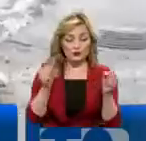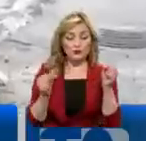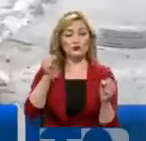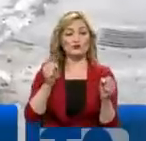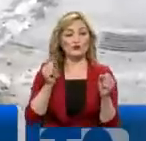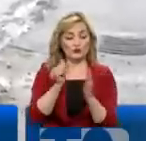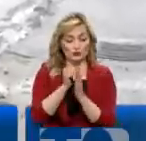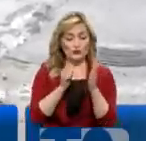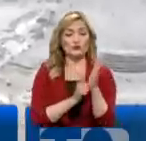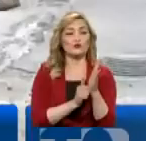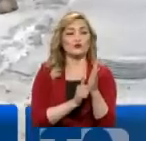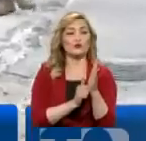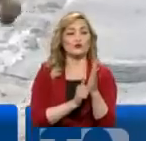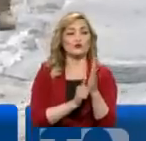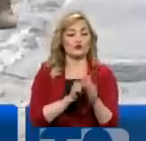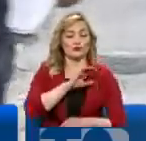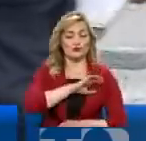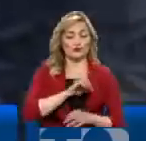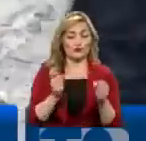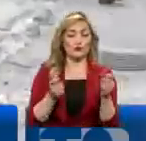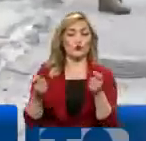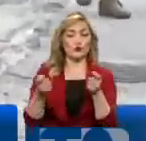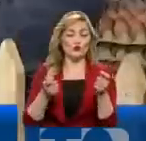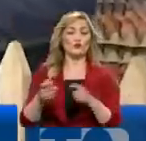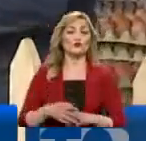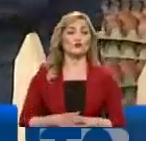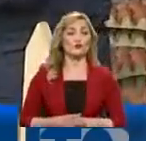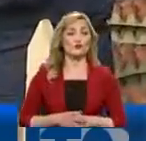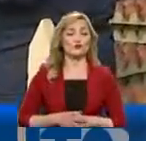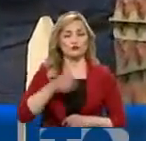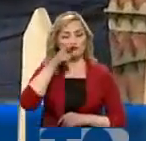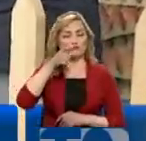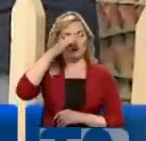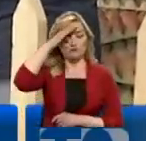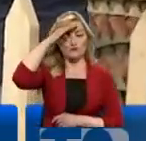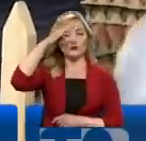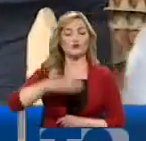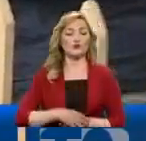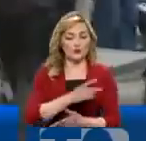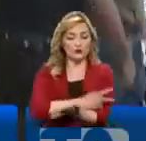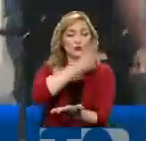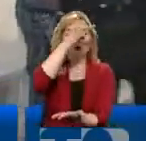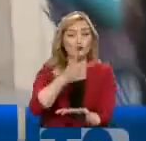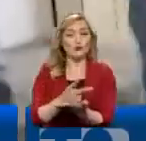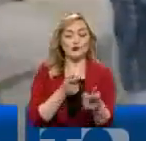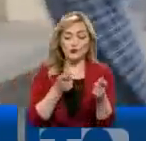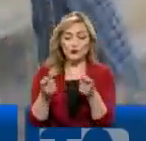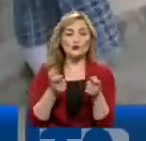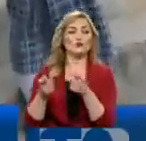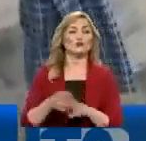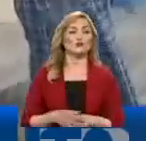la Agencia Metropolitana de Control, la Intendencia de Policía de Pichincha. Son